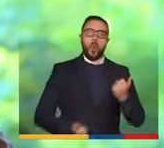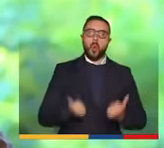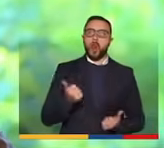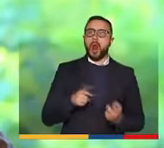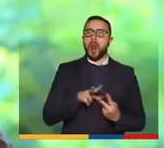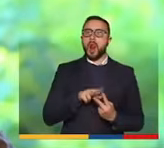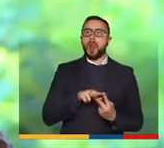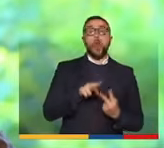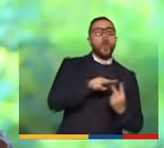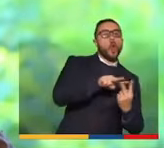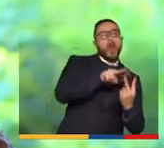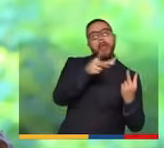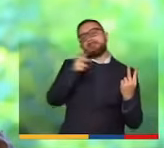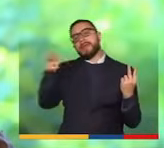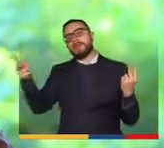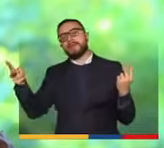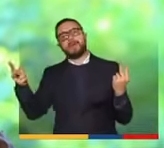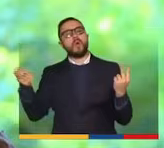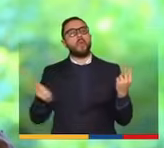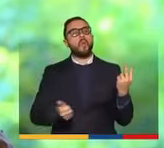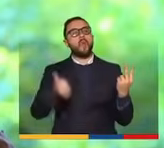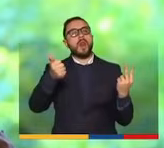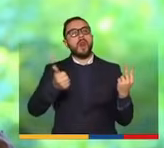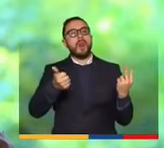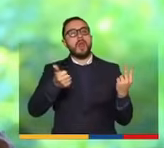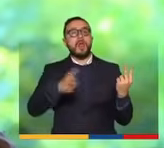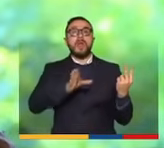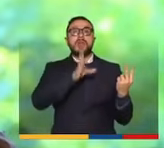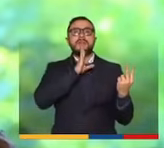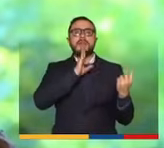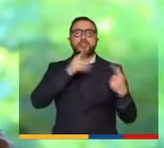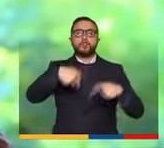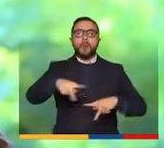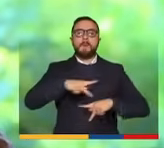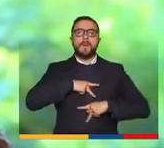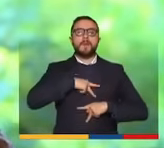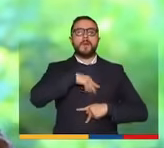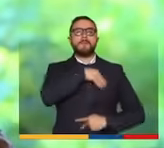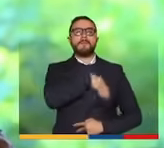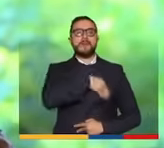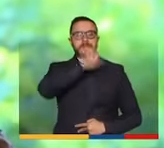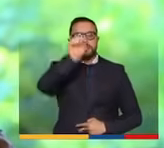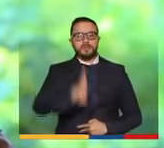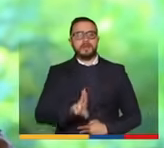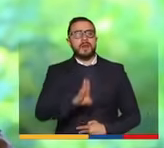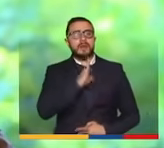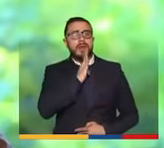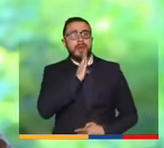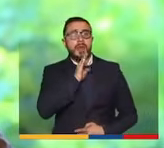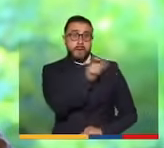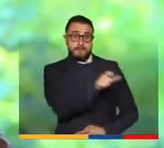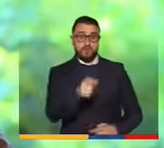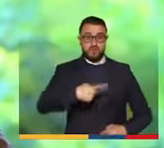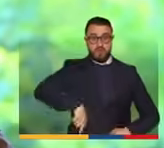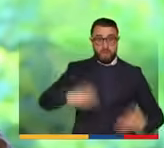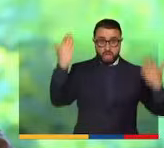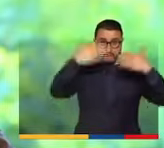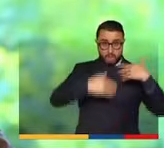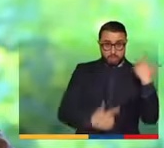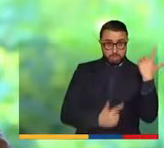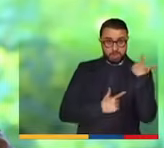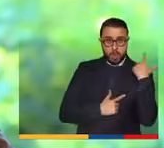alternativa? ¿Quién es el dueño del sur de Bolívar? ¿Quién anda armado o el